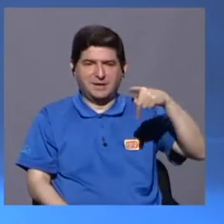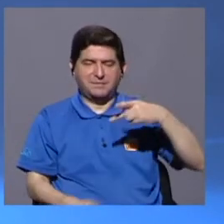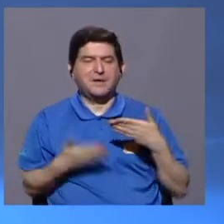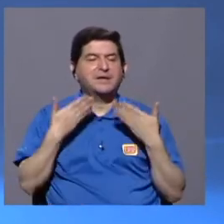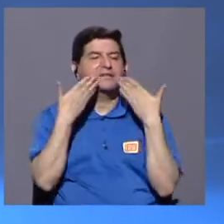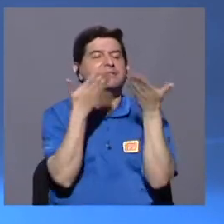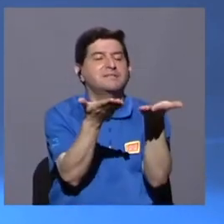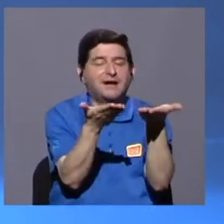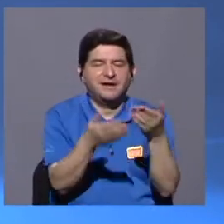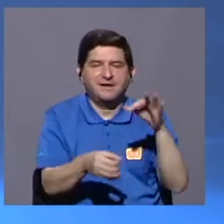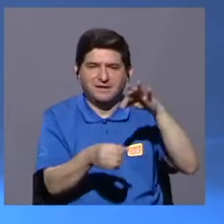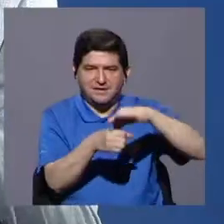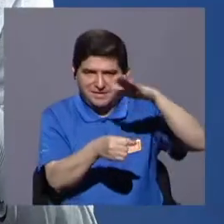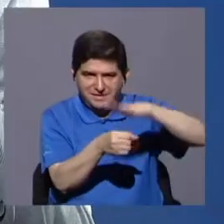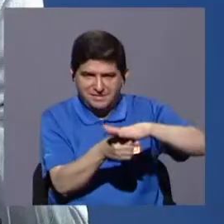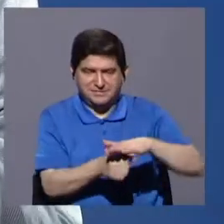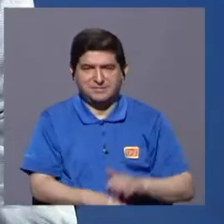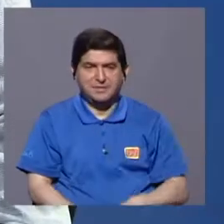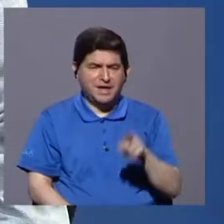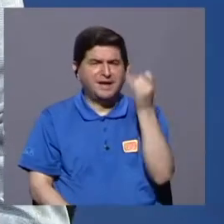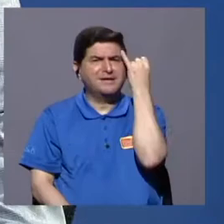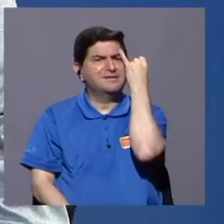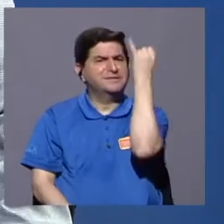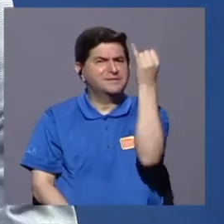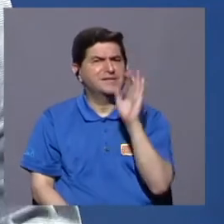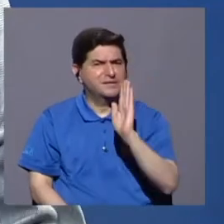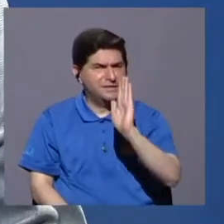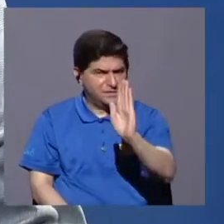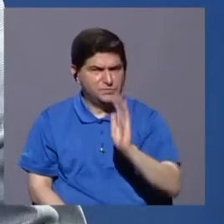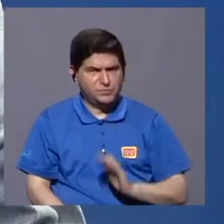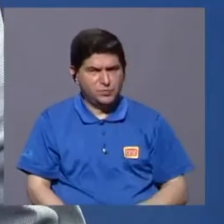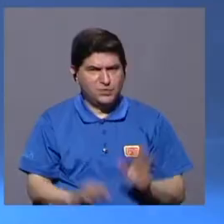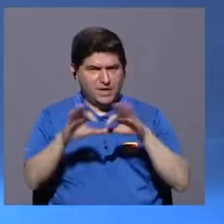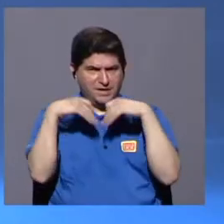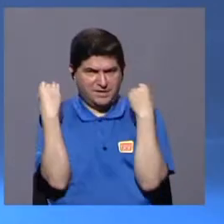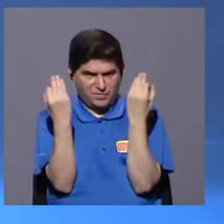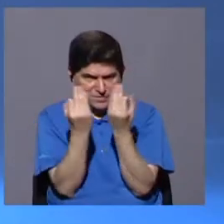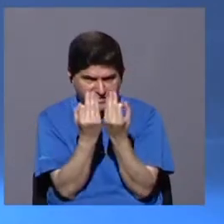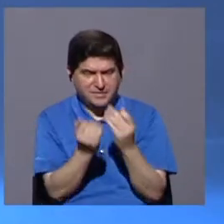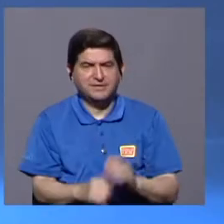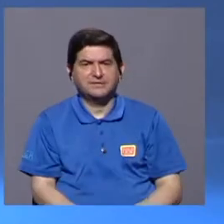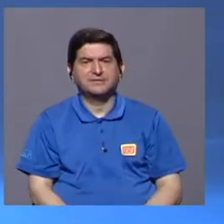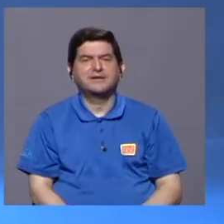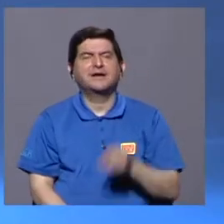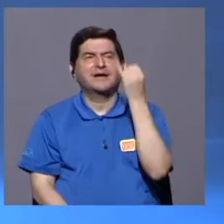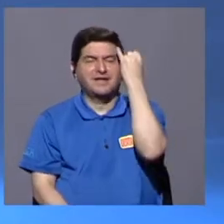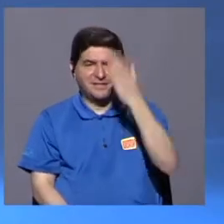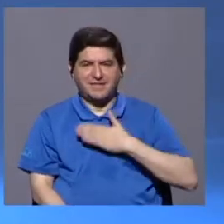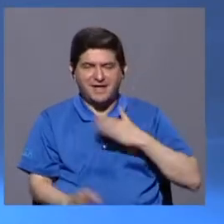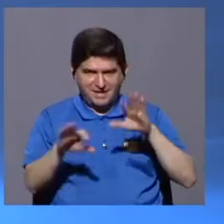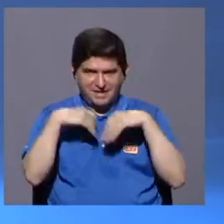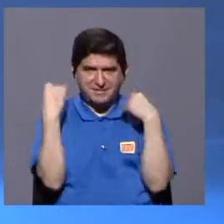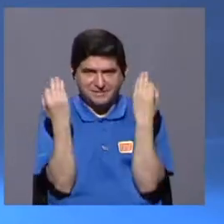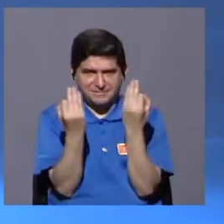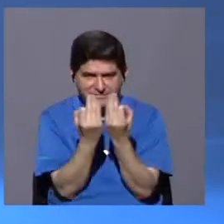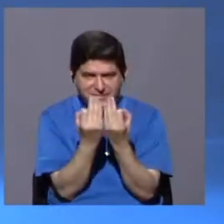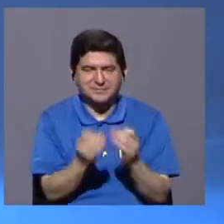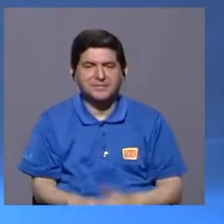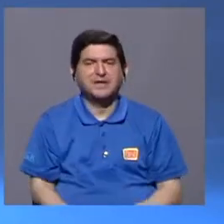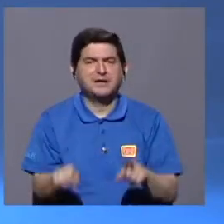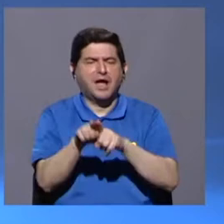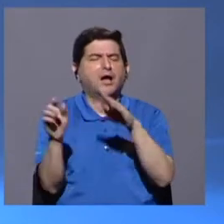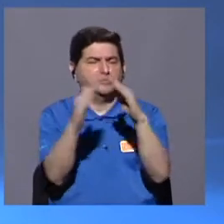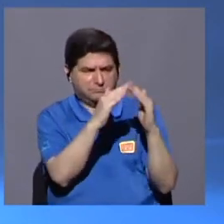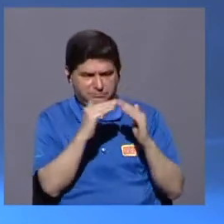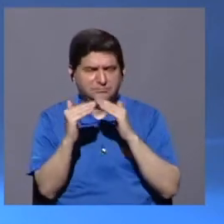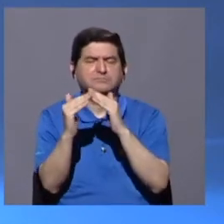semilla. ¡Qué maravilla! Y eso es una iniciativa de ustedes como familia. Es una iniciativa de mi familia, es una iniciativa de la